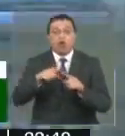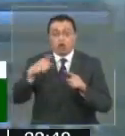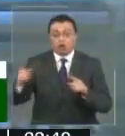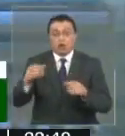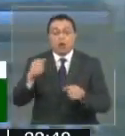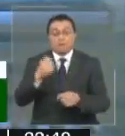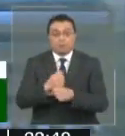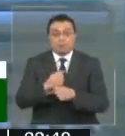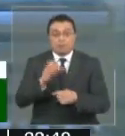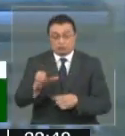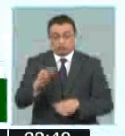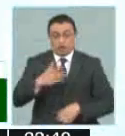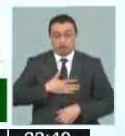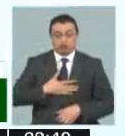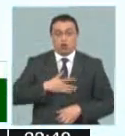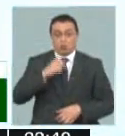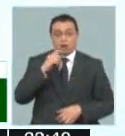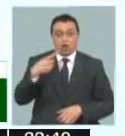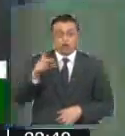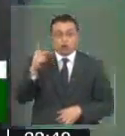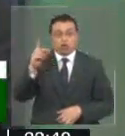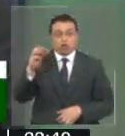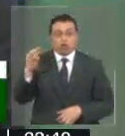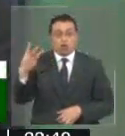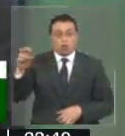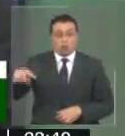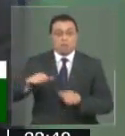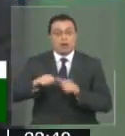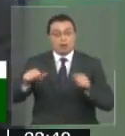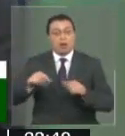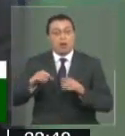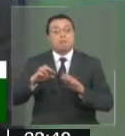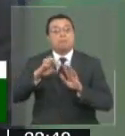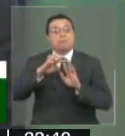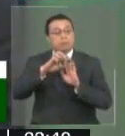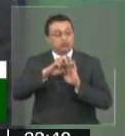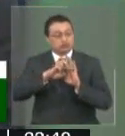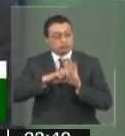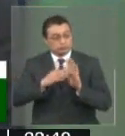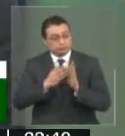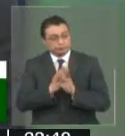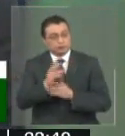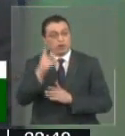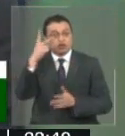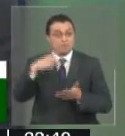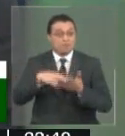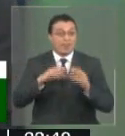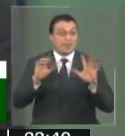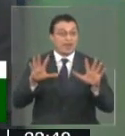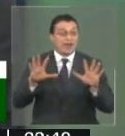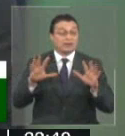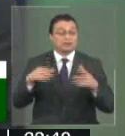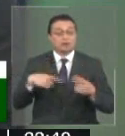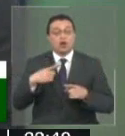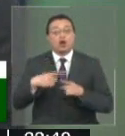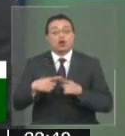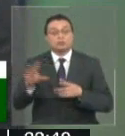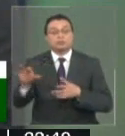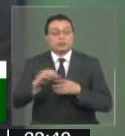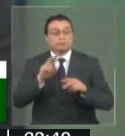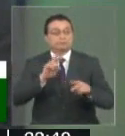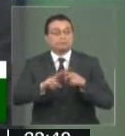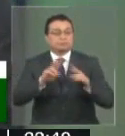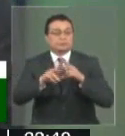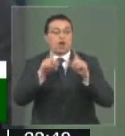persona como yo. Porque no funciona con más gente, digamos. Y entonces empieza el proyecto Albergo Ético en 2010 con el objetivo de construir un